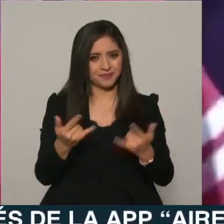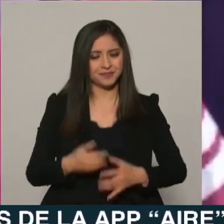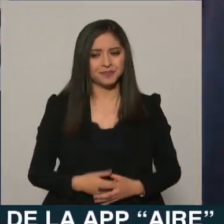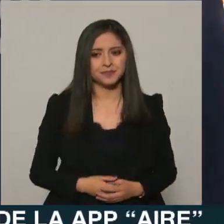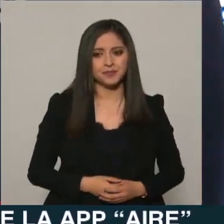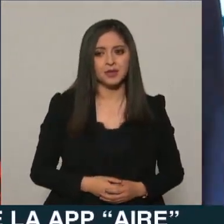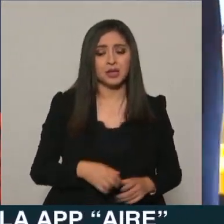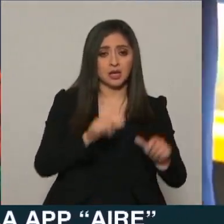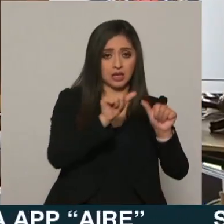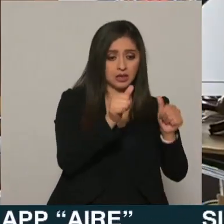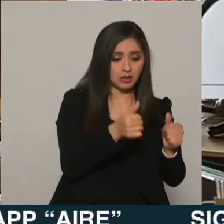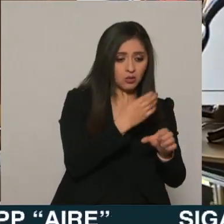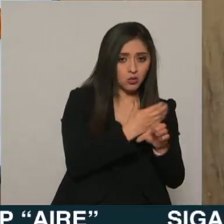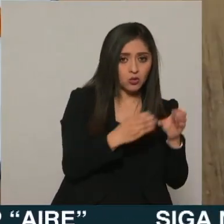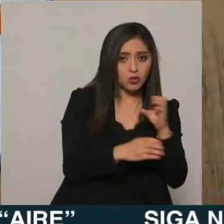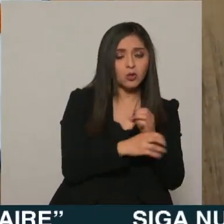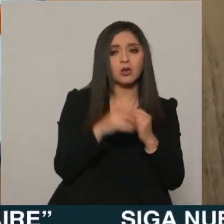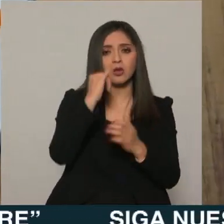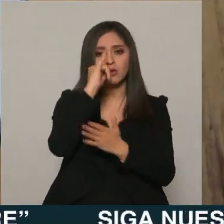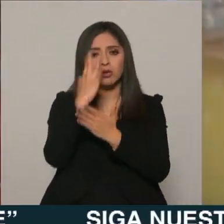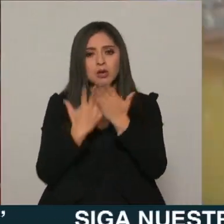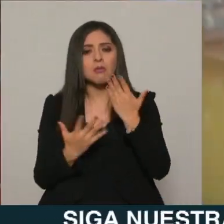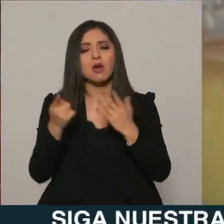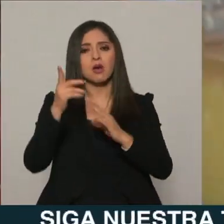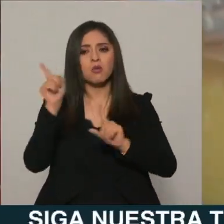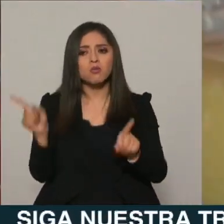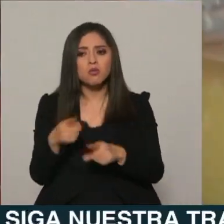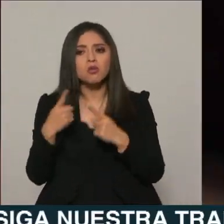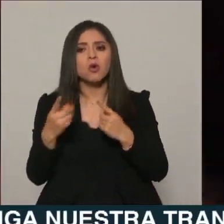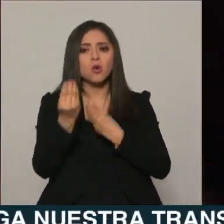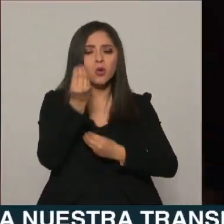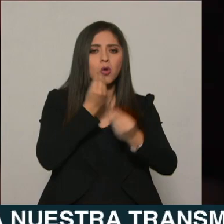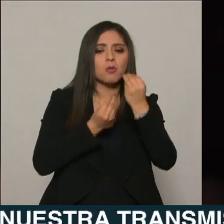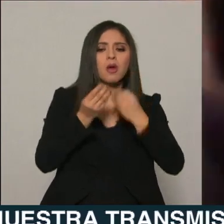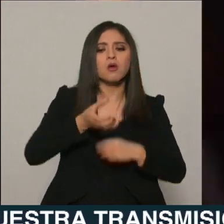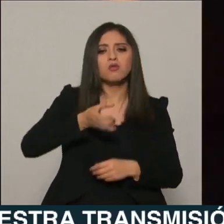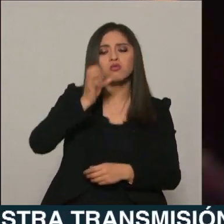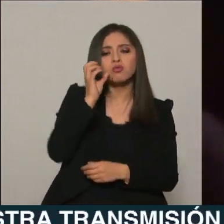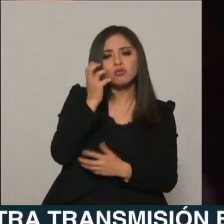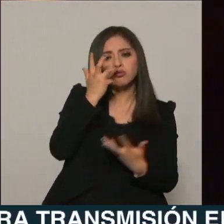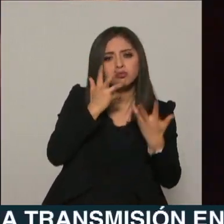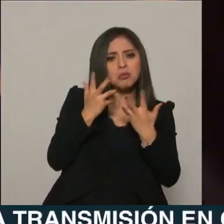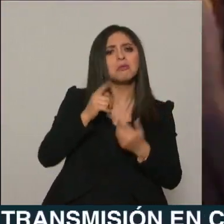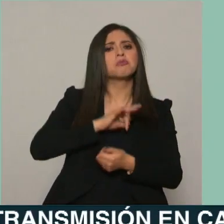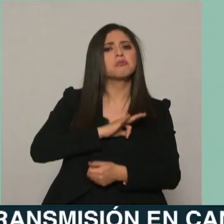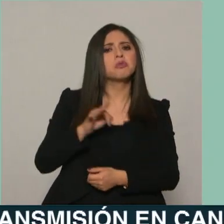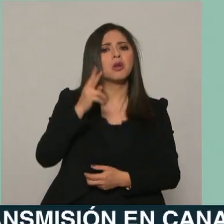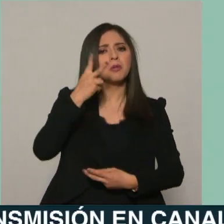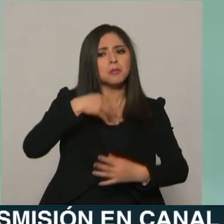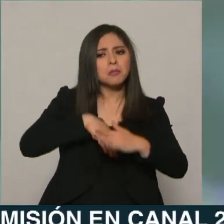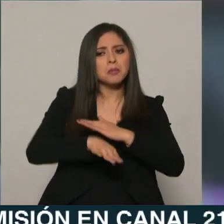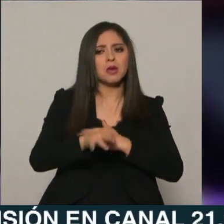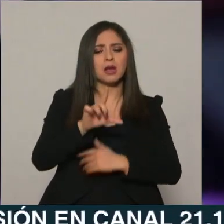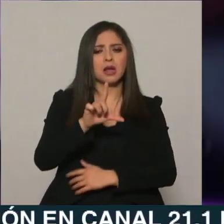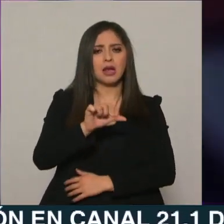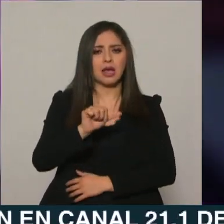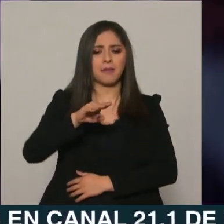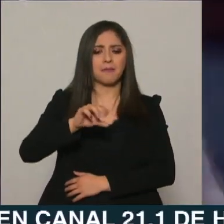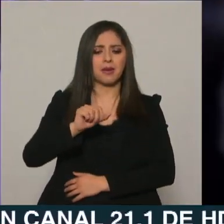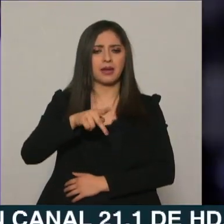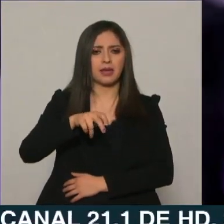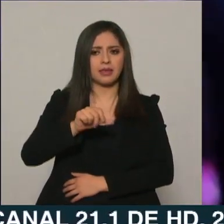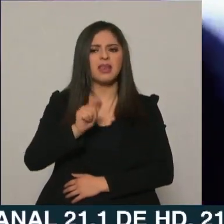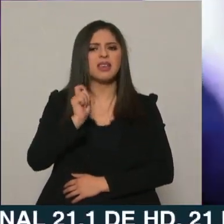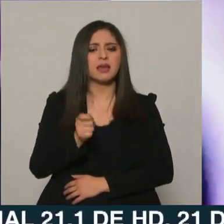Artesanías, música, ilustración, stickers, comida, unos buenos tragos y más es lo que se podrá encontrar en La Marqueta, un